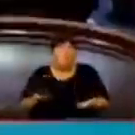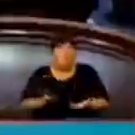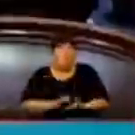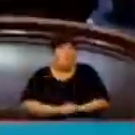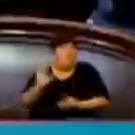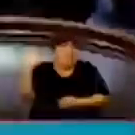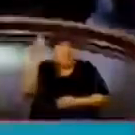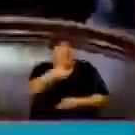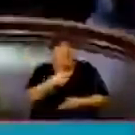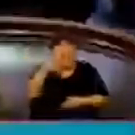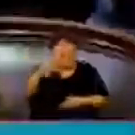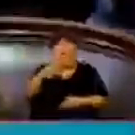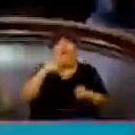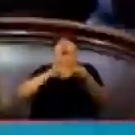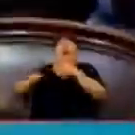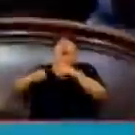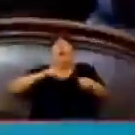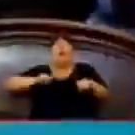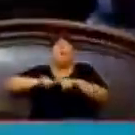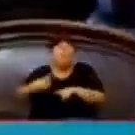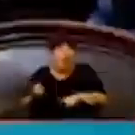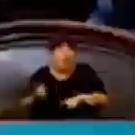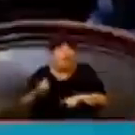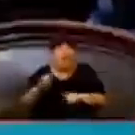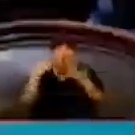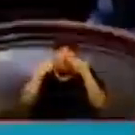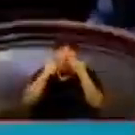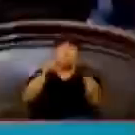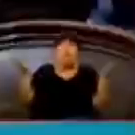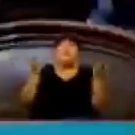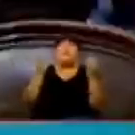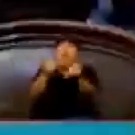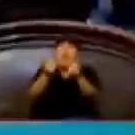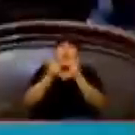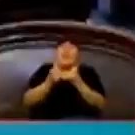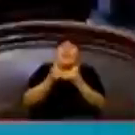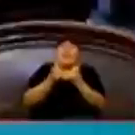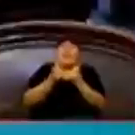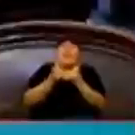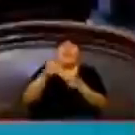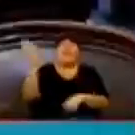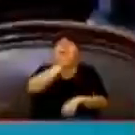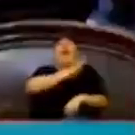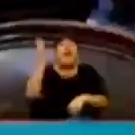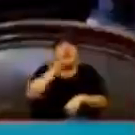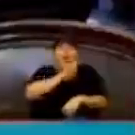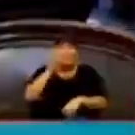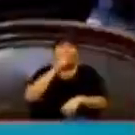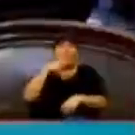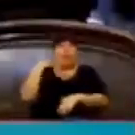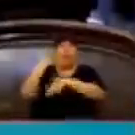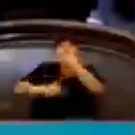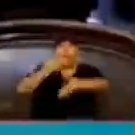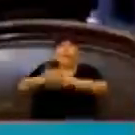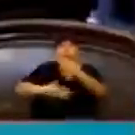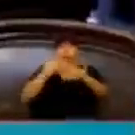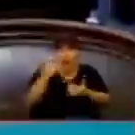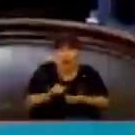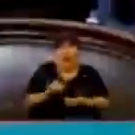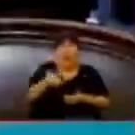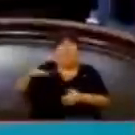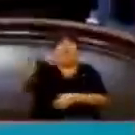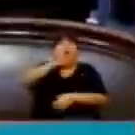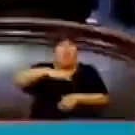Fue presidente del B20, es un hombre que quiere una Argentina moderna. No. ¿Pero la